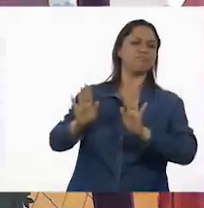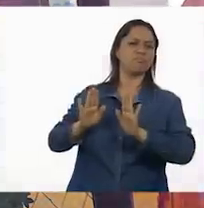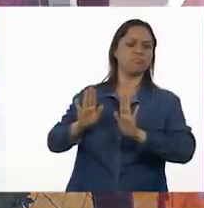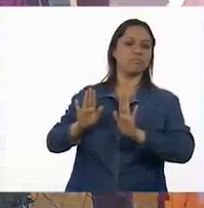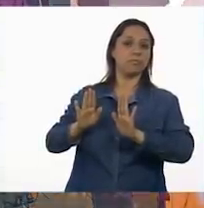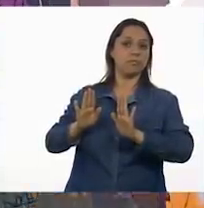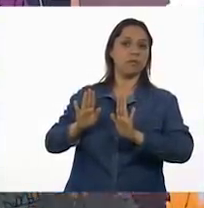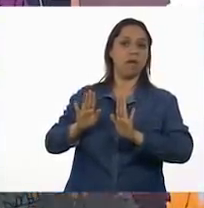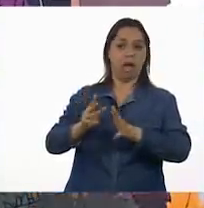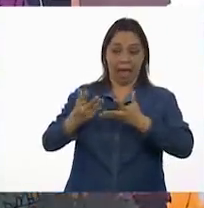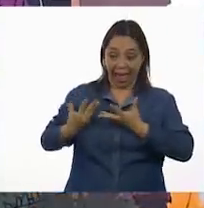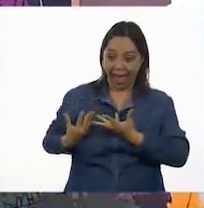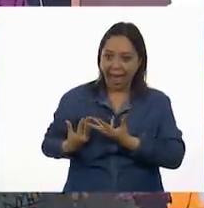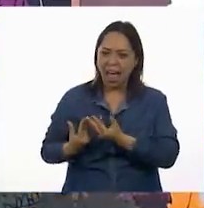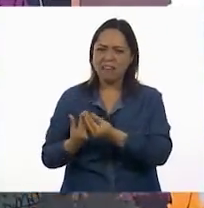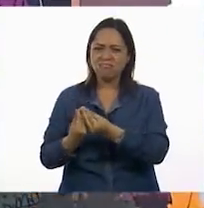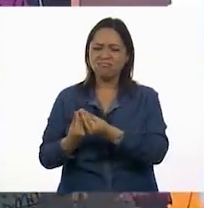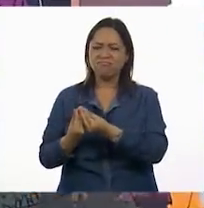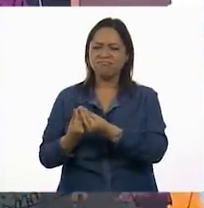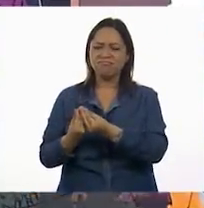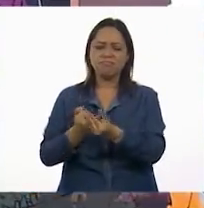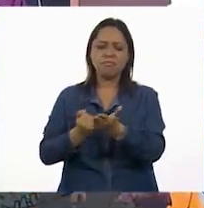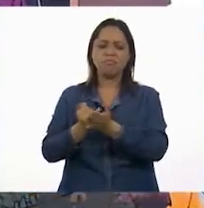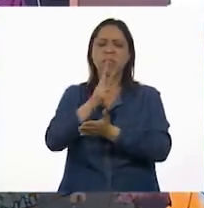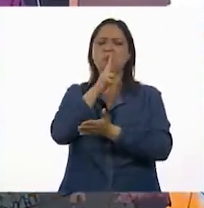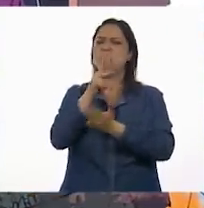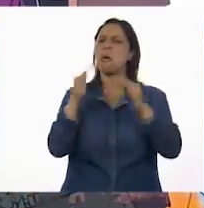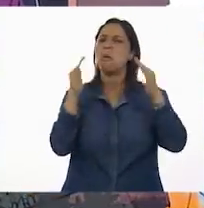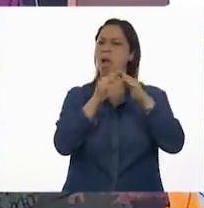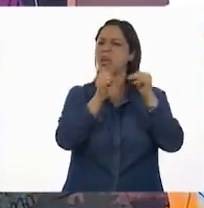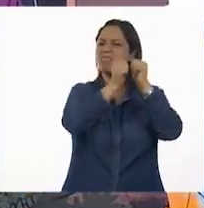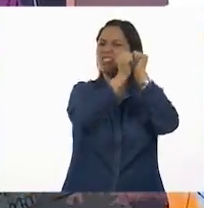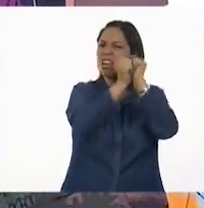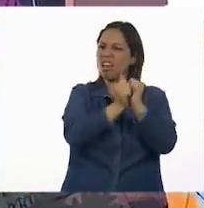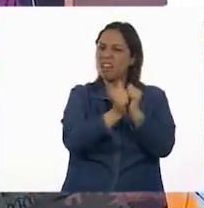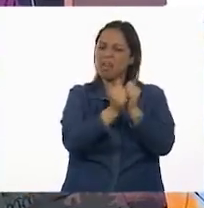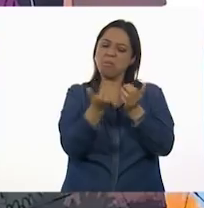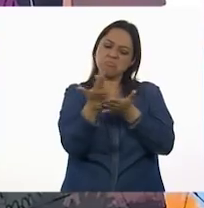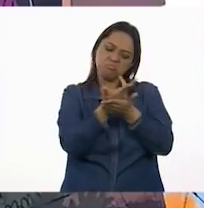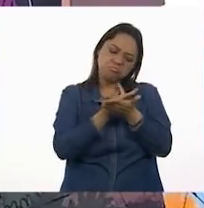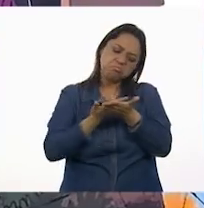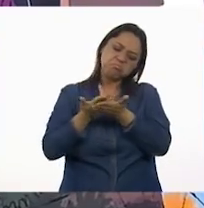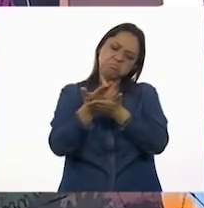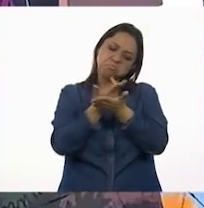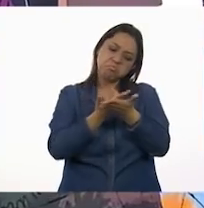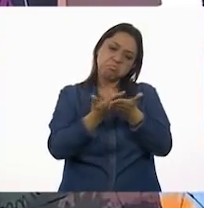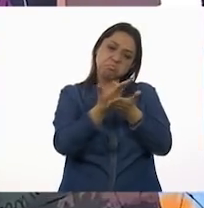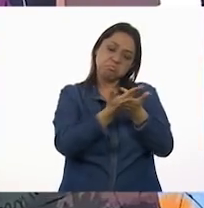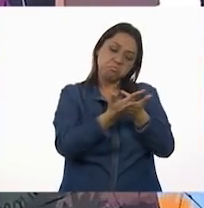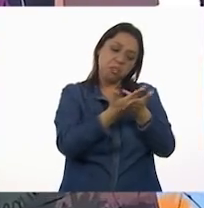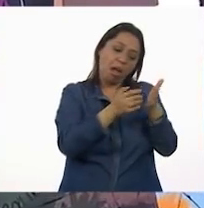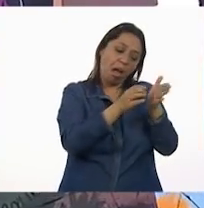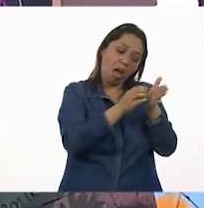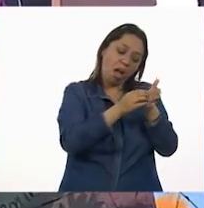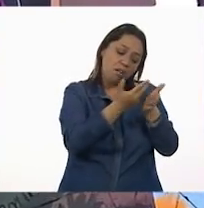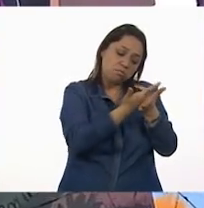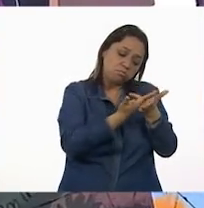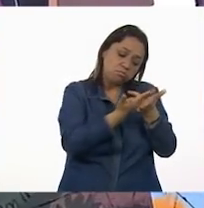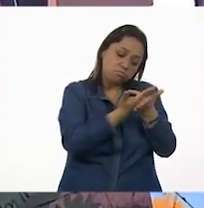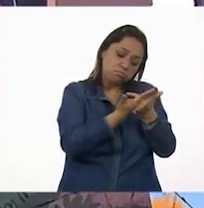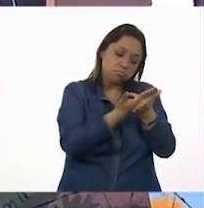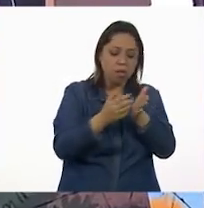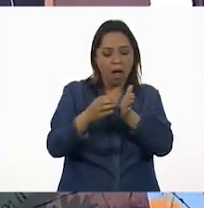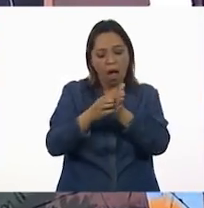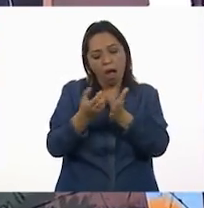con ellos, se queda en su casa, muchas veces dibujando dos cajas, una al lado de la